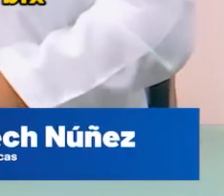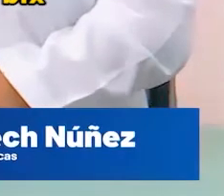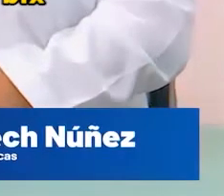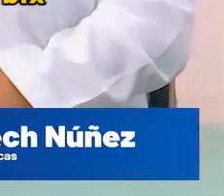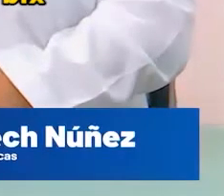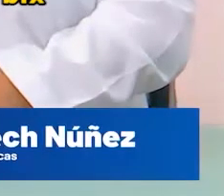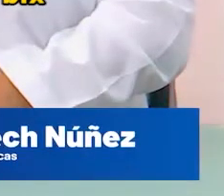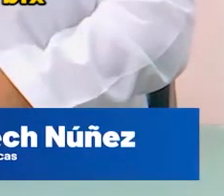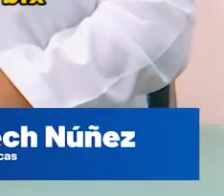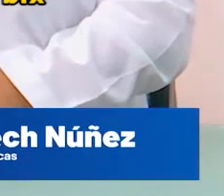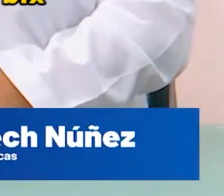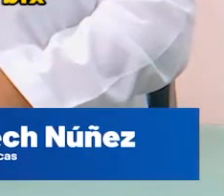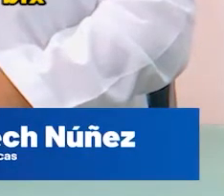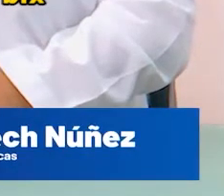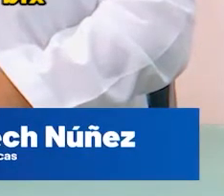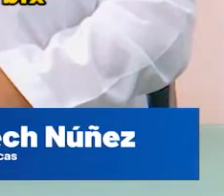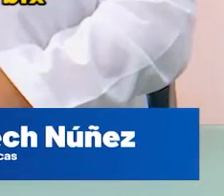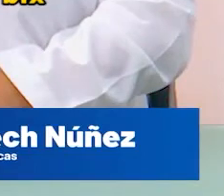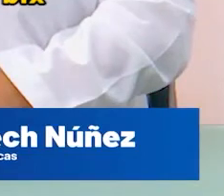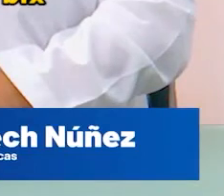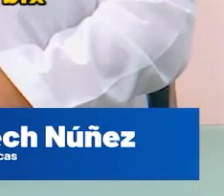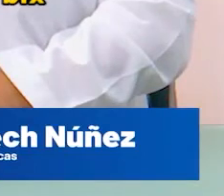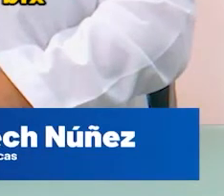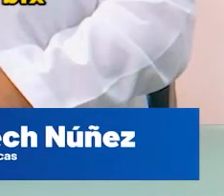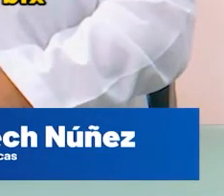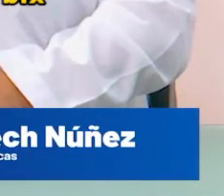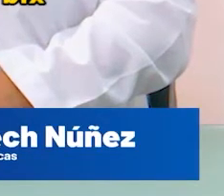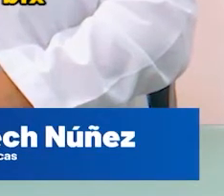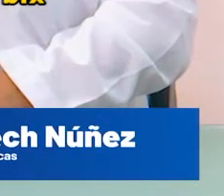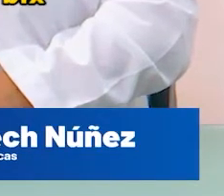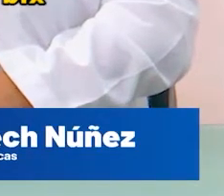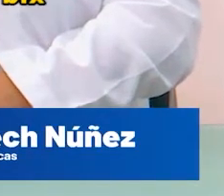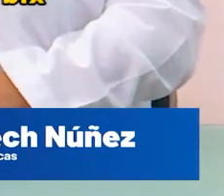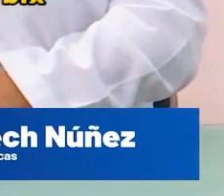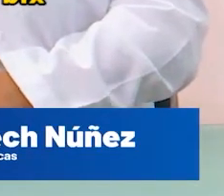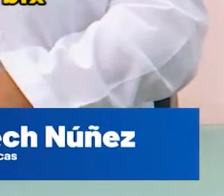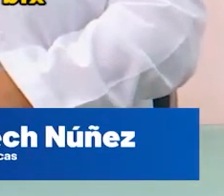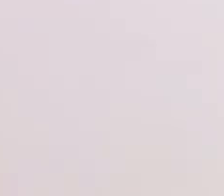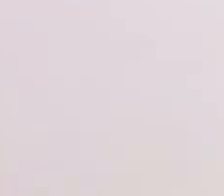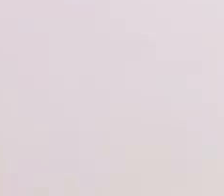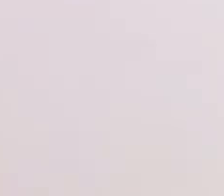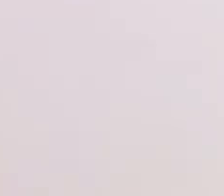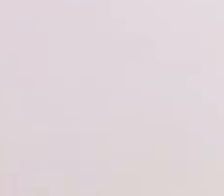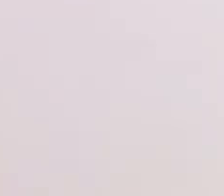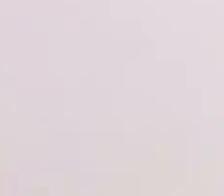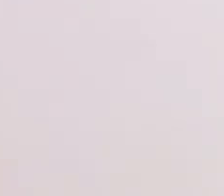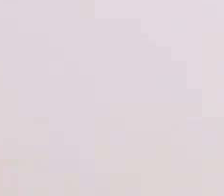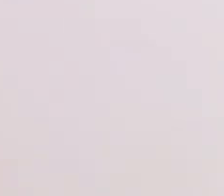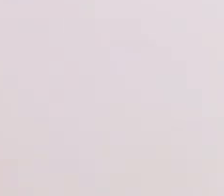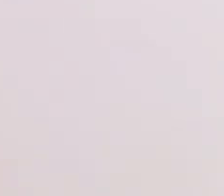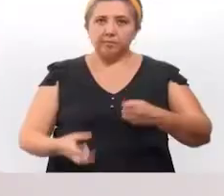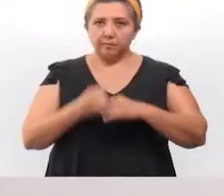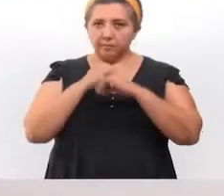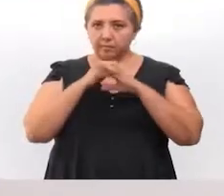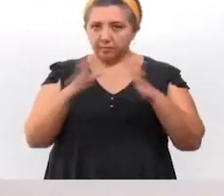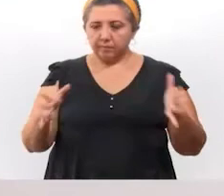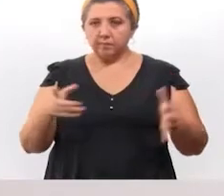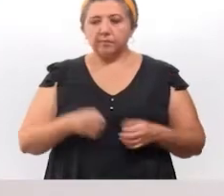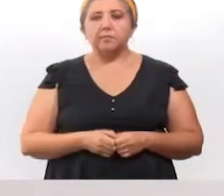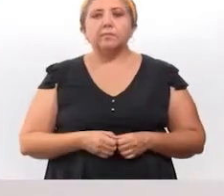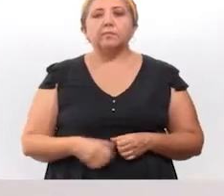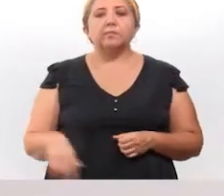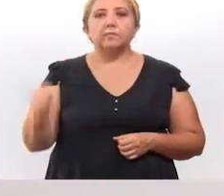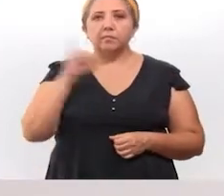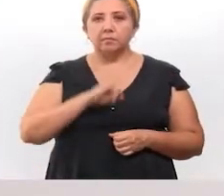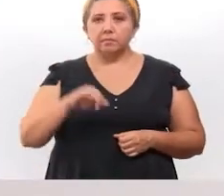Buenas tardes. Nos permitimos dar el informe diario relacionado con el COVID-19. Adelante, doctora. Gracias, doctora. Buenas tardes. Este es el parte médico